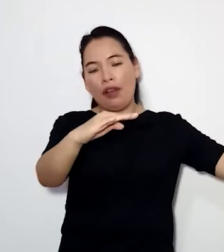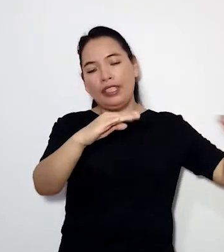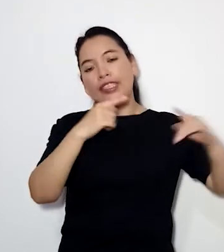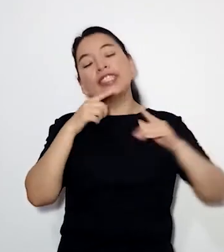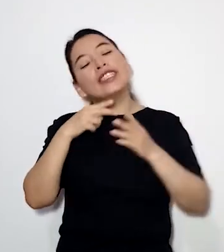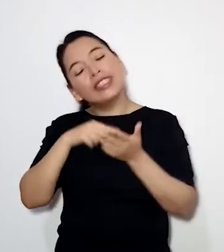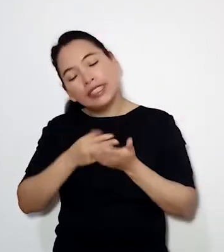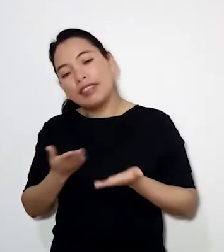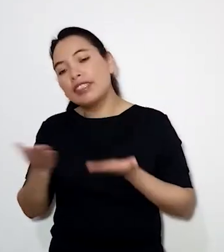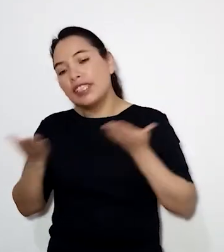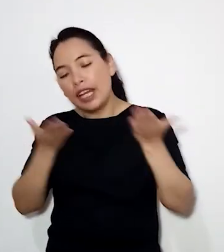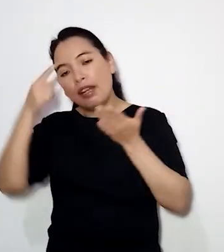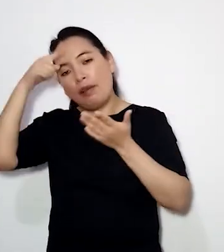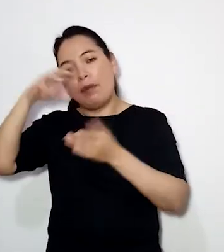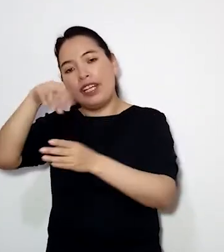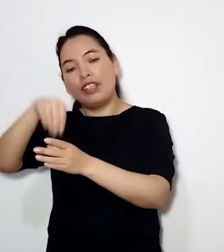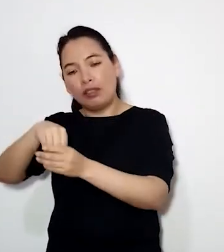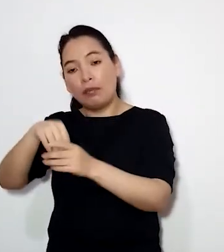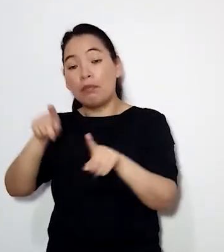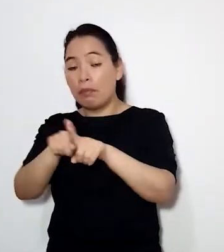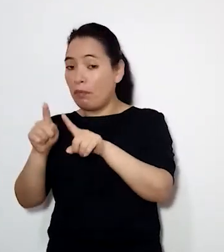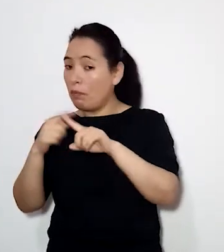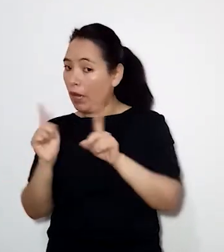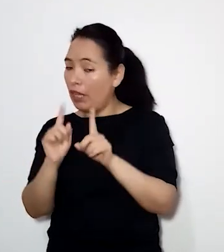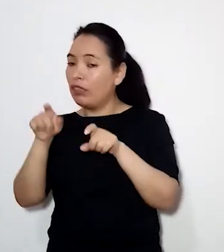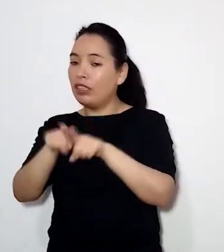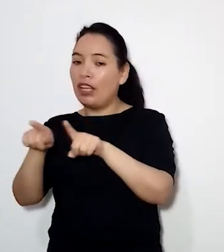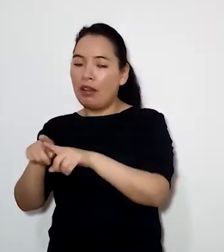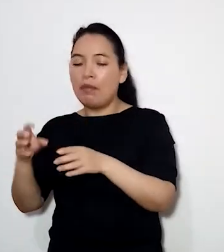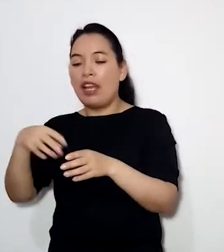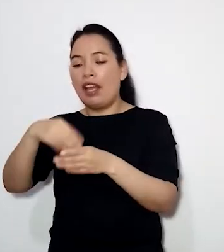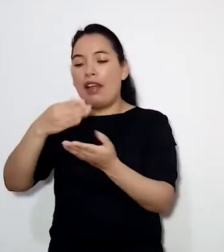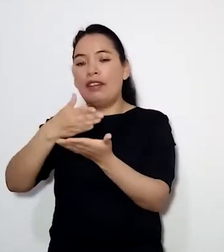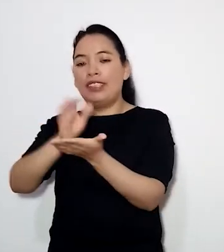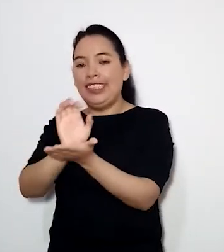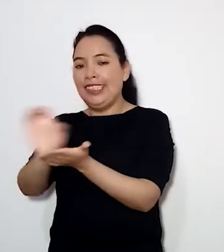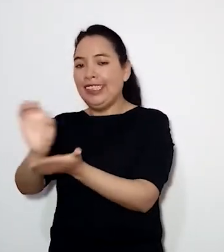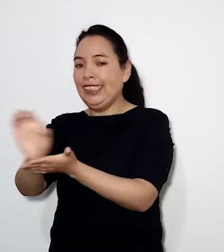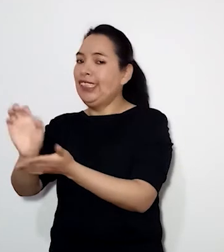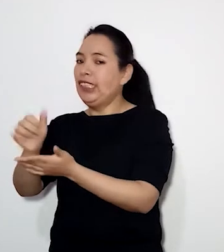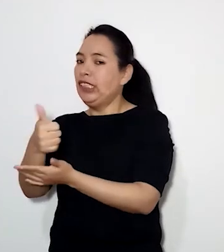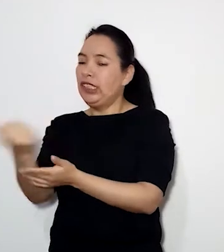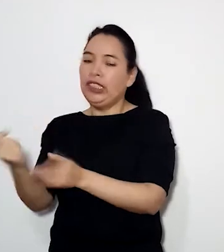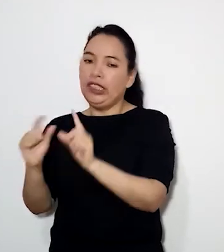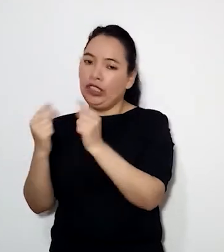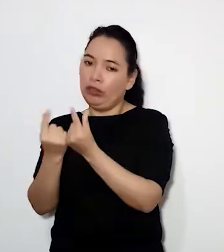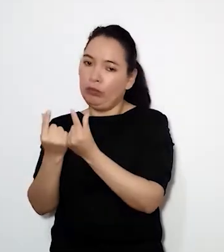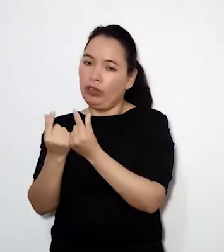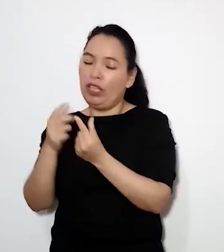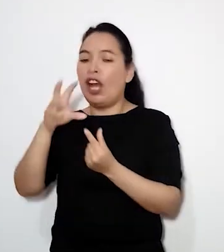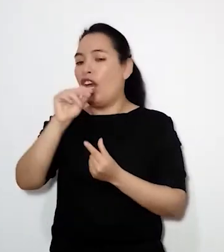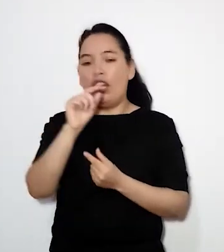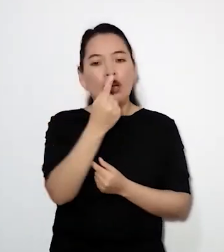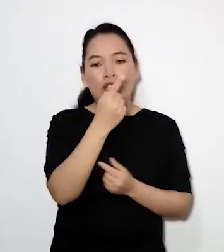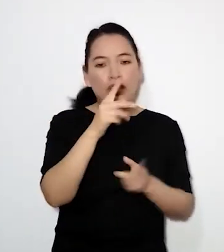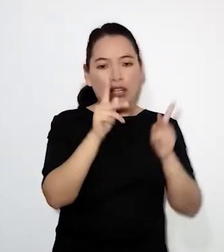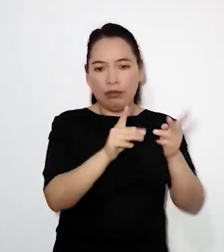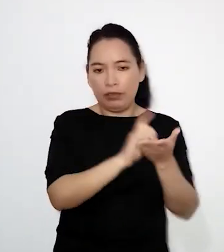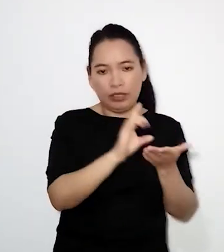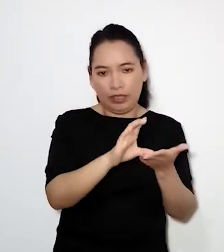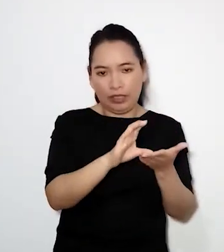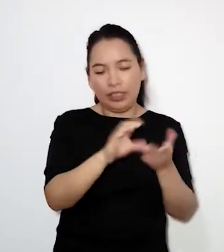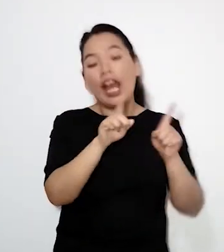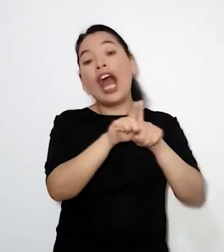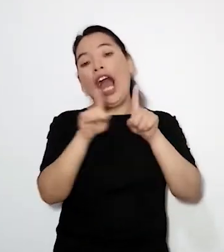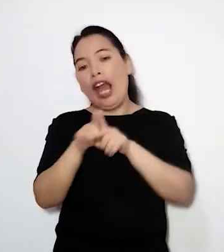excluyó a otras. Y con esto no me refiero solamente a las personas con discapacidad, sino a otros colectivos.